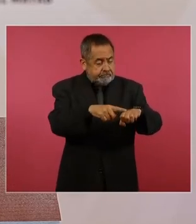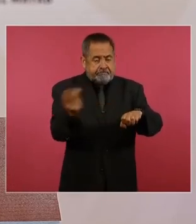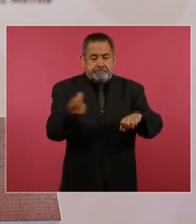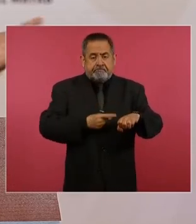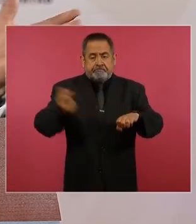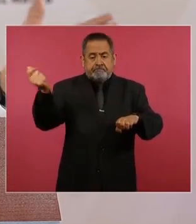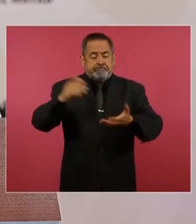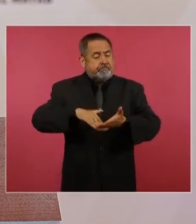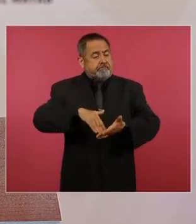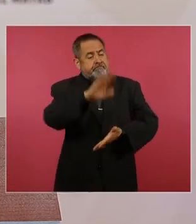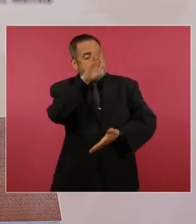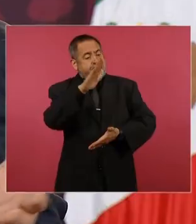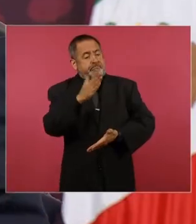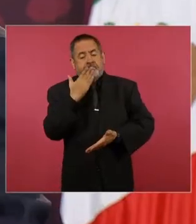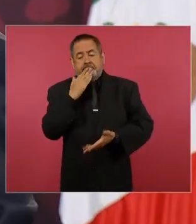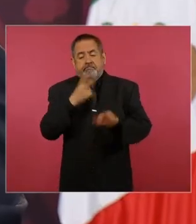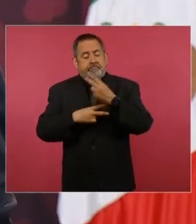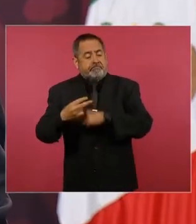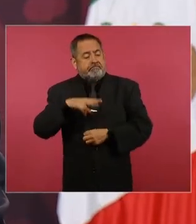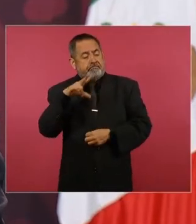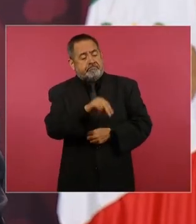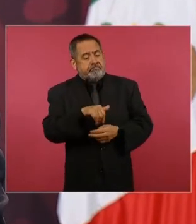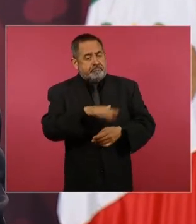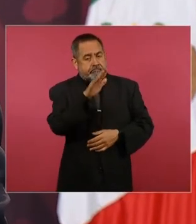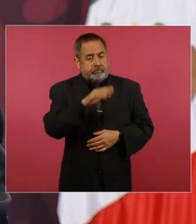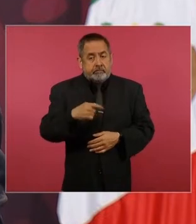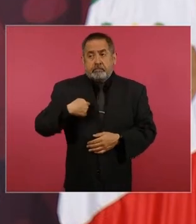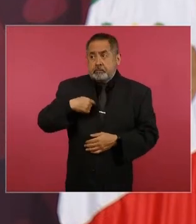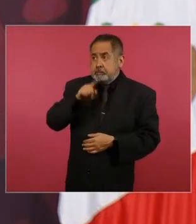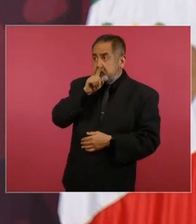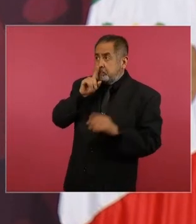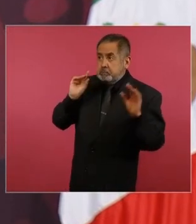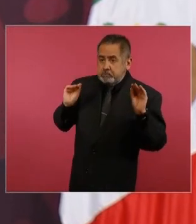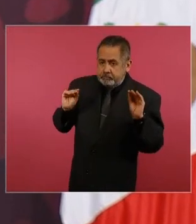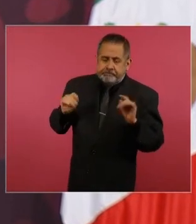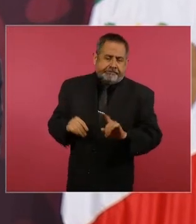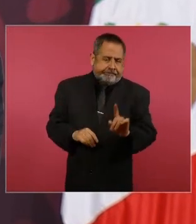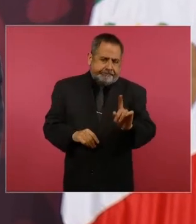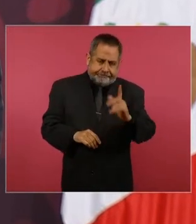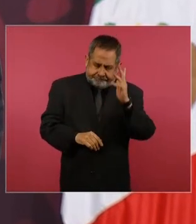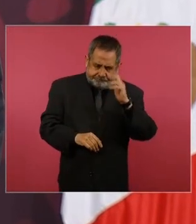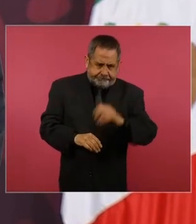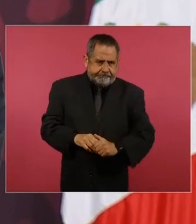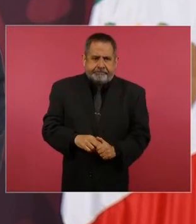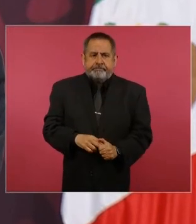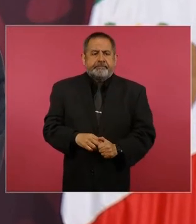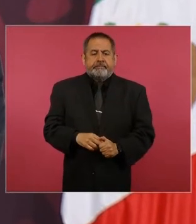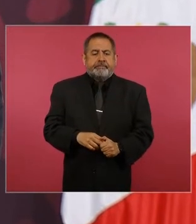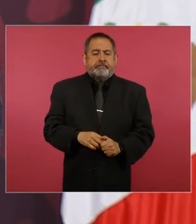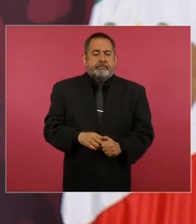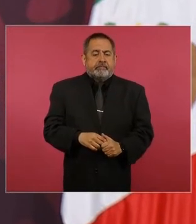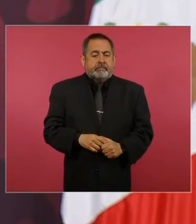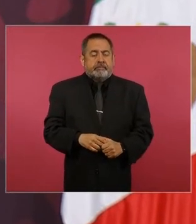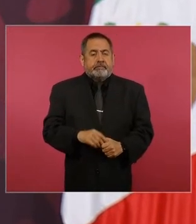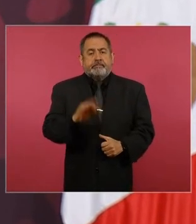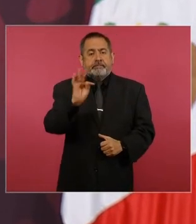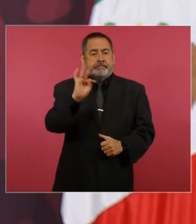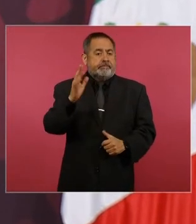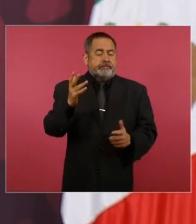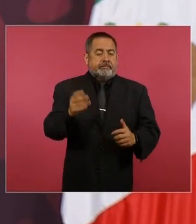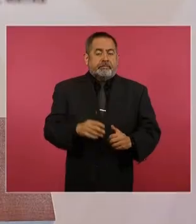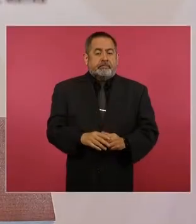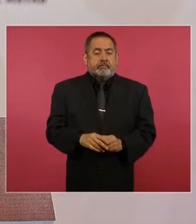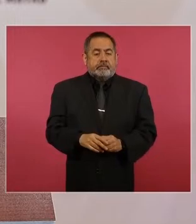Pero ni modo que nos vamos a quedar callados. Es como si no hubiésemos